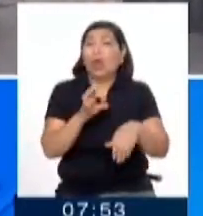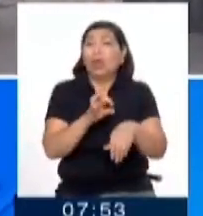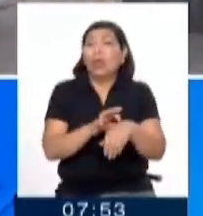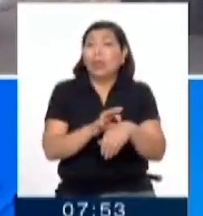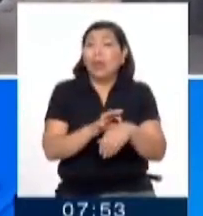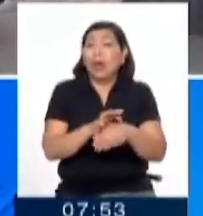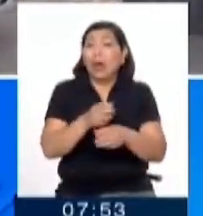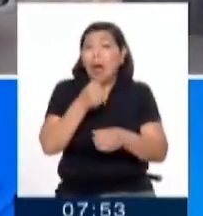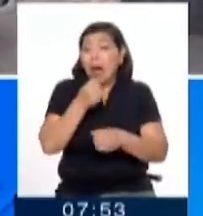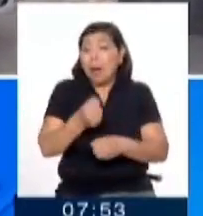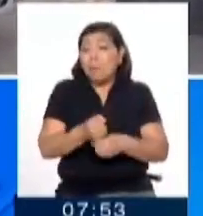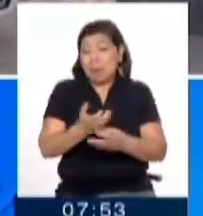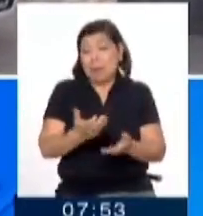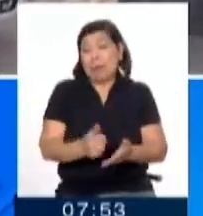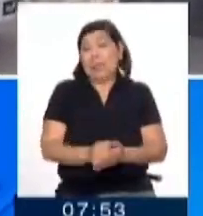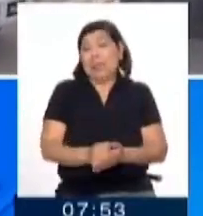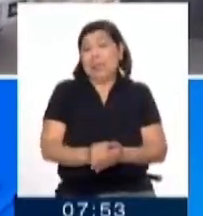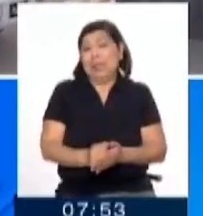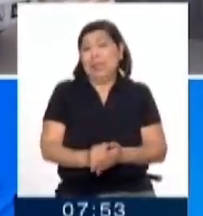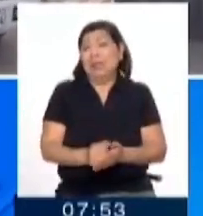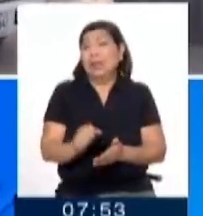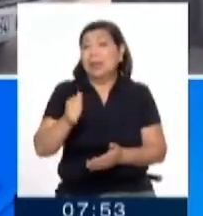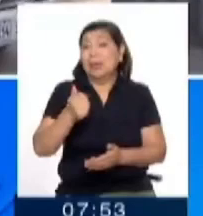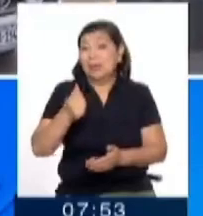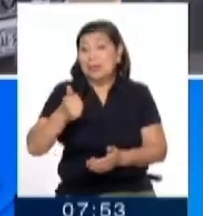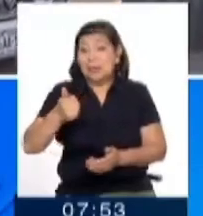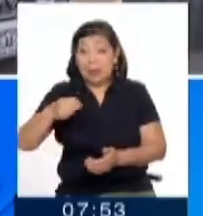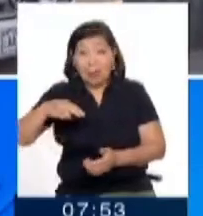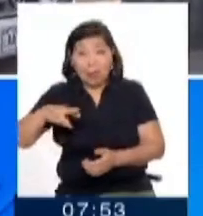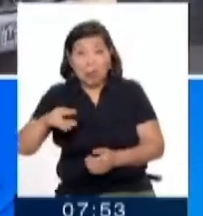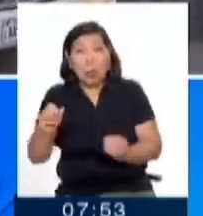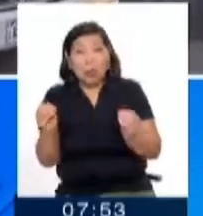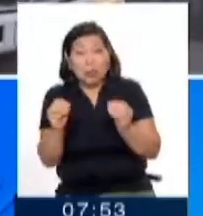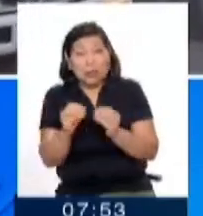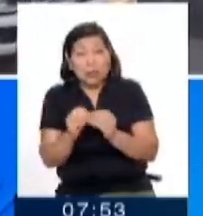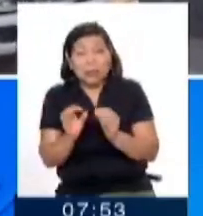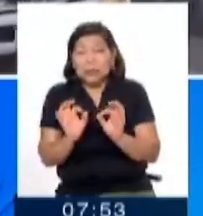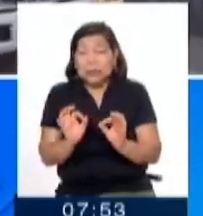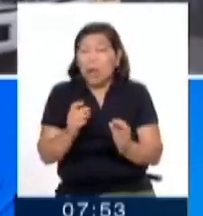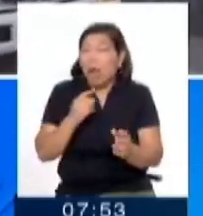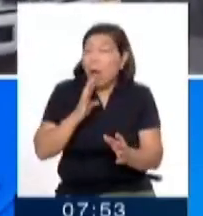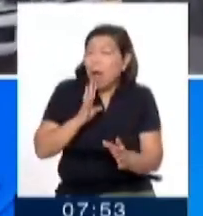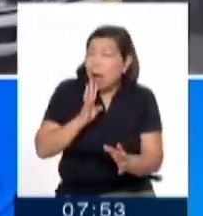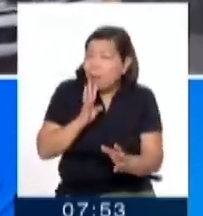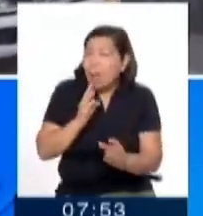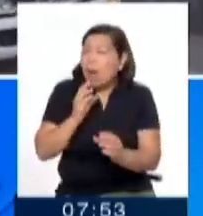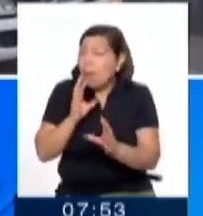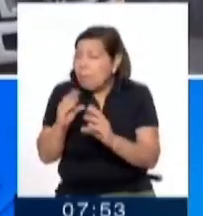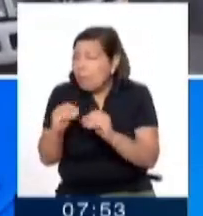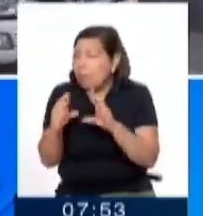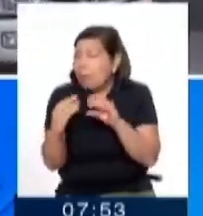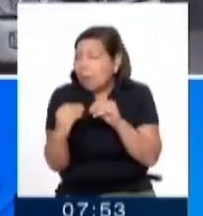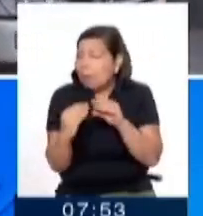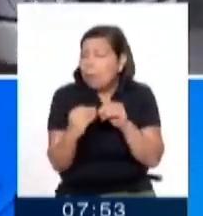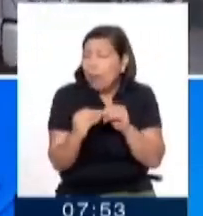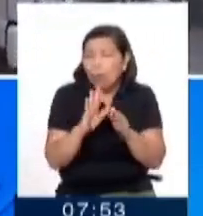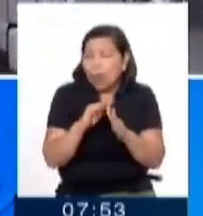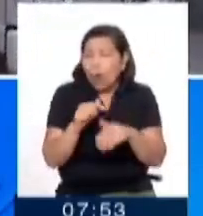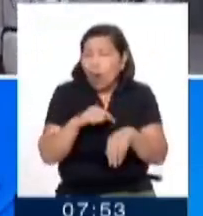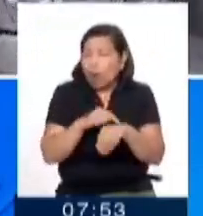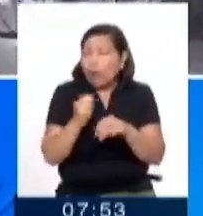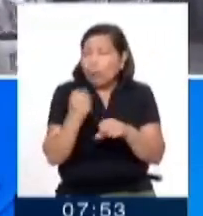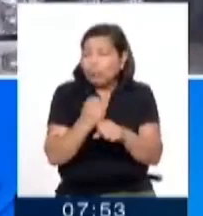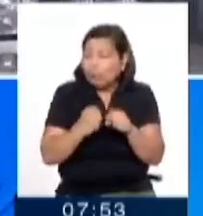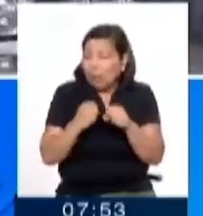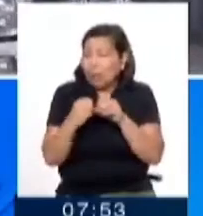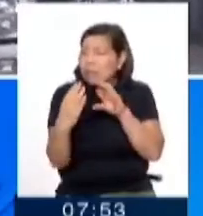de bomberos, del equipo Bolsa de Perú y del SAMU lograron, pues, el objetivo de mantenerlo estabilizado durante todas las horas del